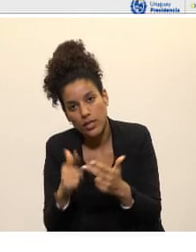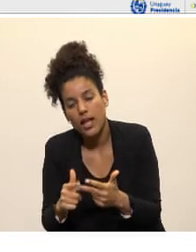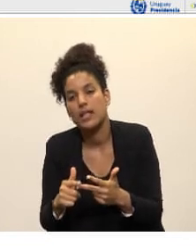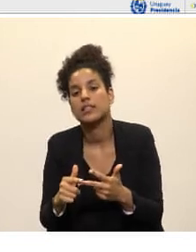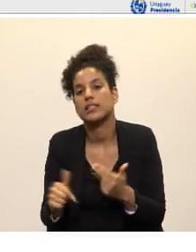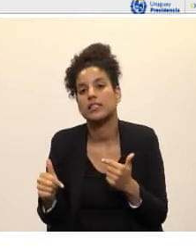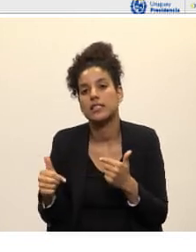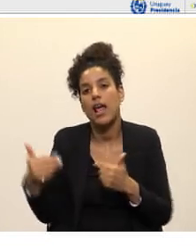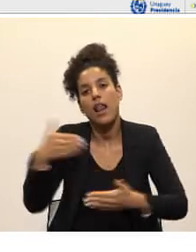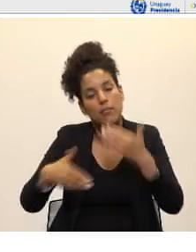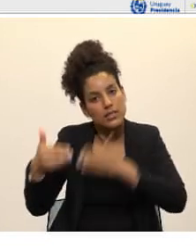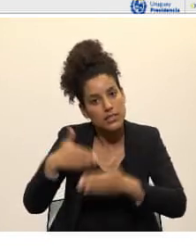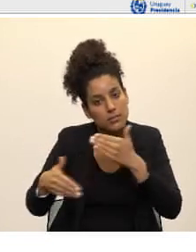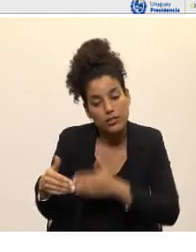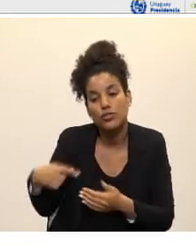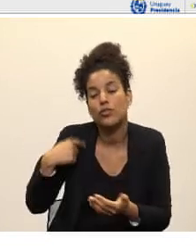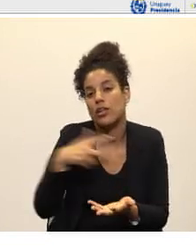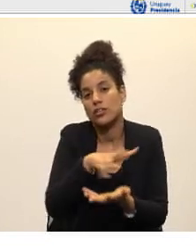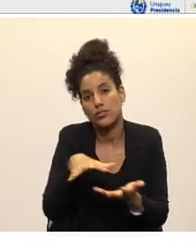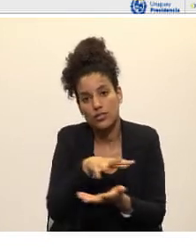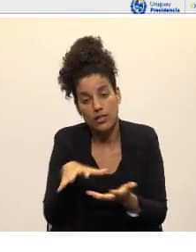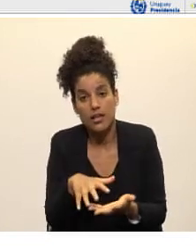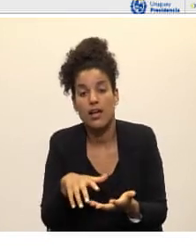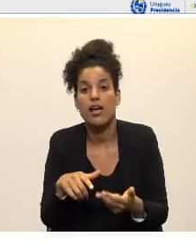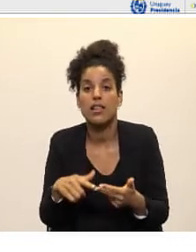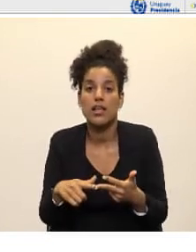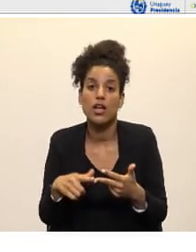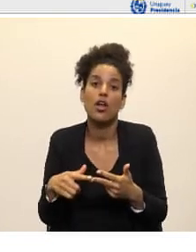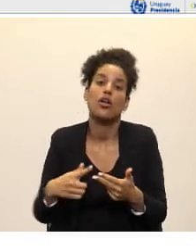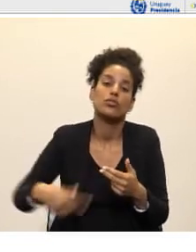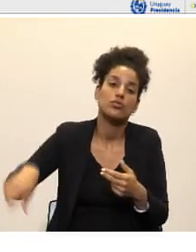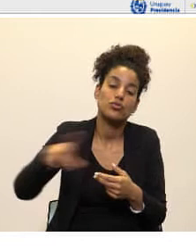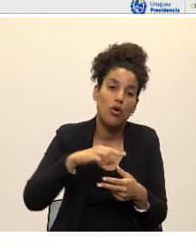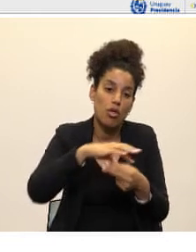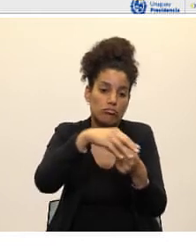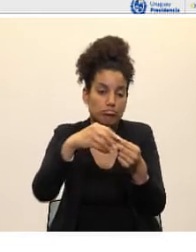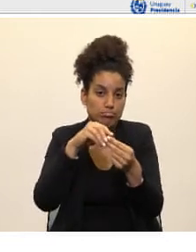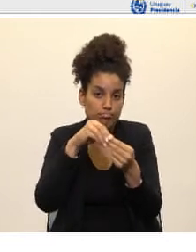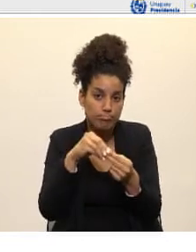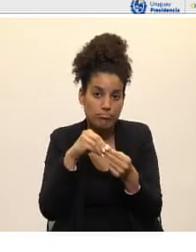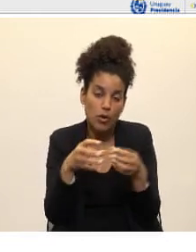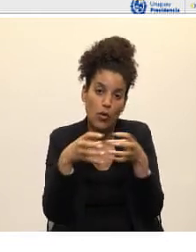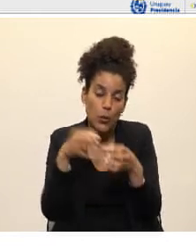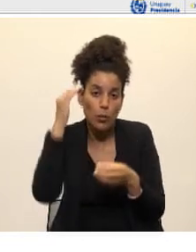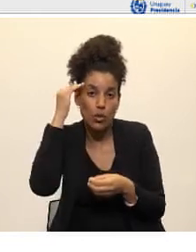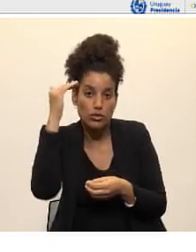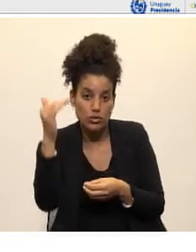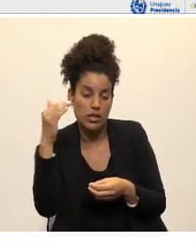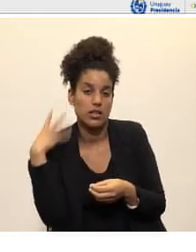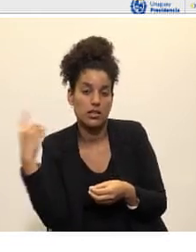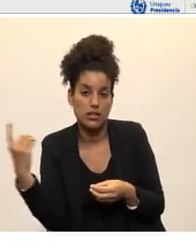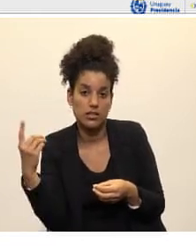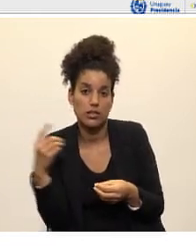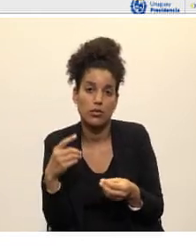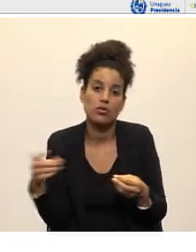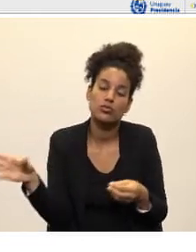la participación activa de la comunidad, se articula con los equipos docentes y directivos. Esta